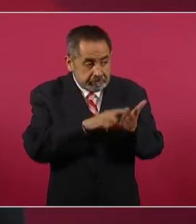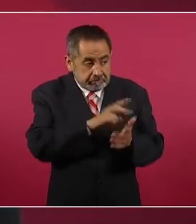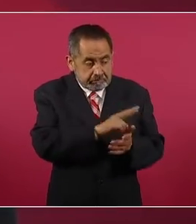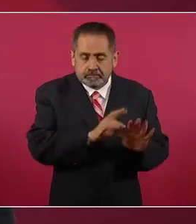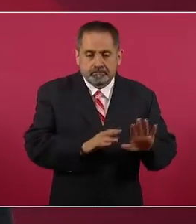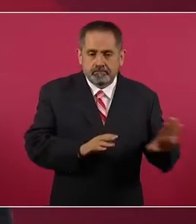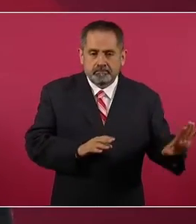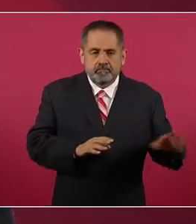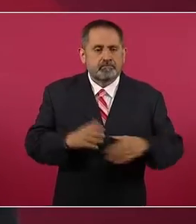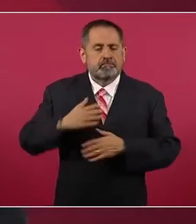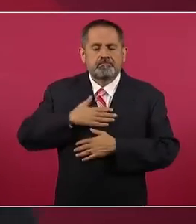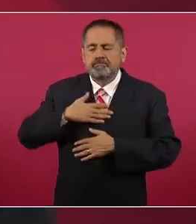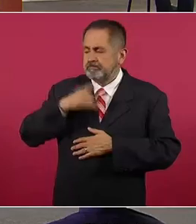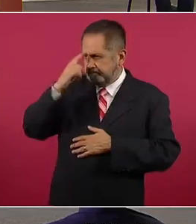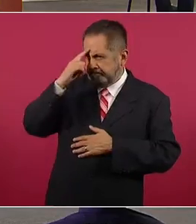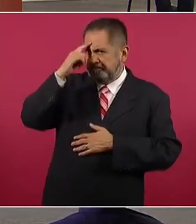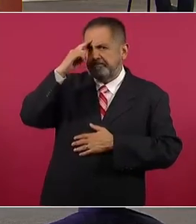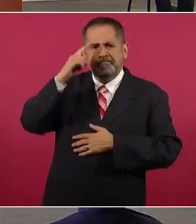tengo la moral en alto